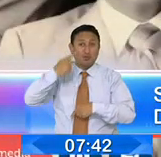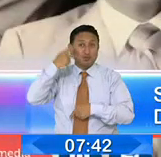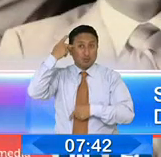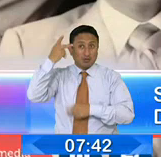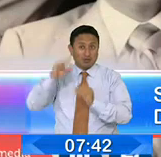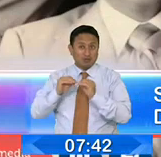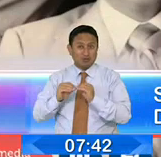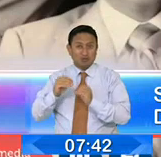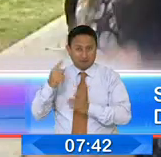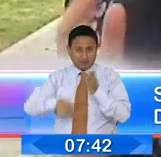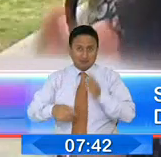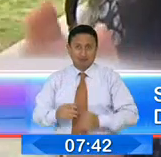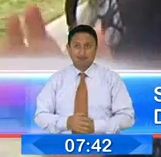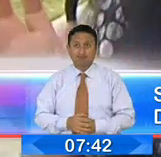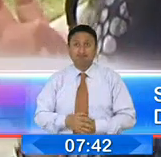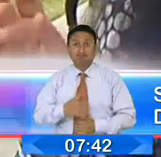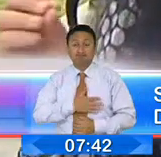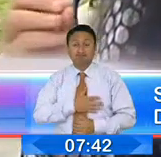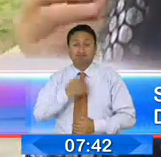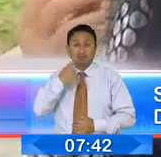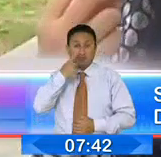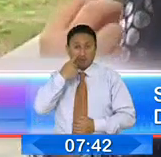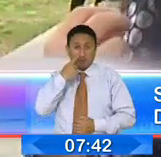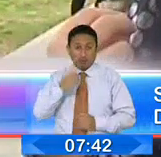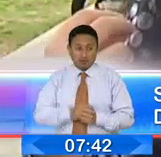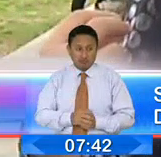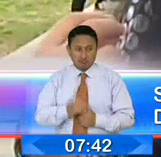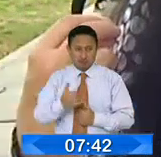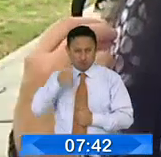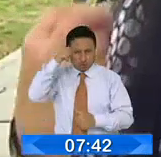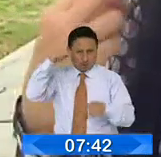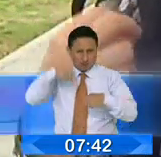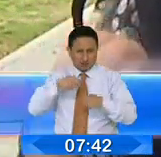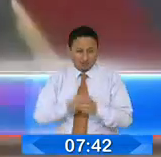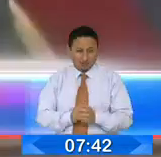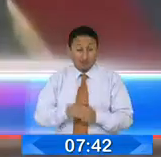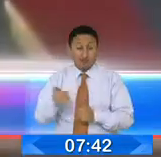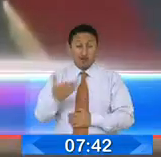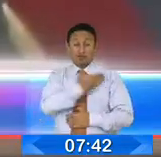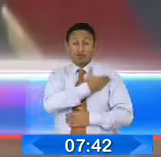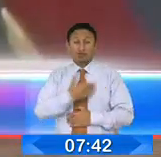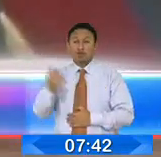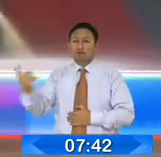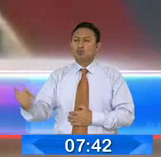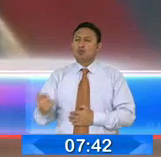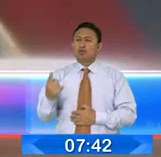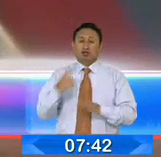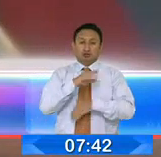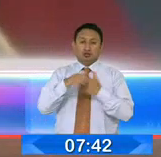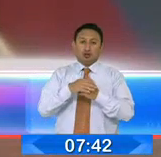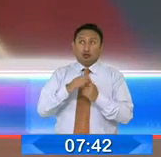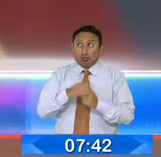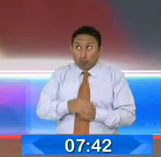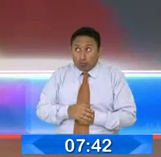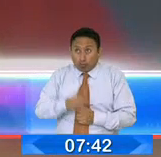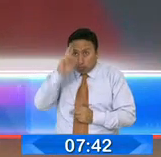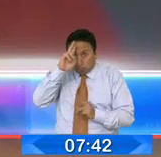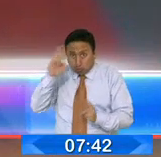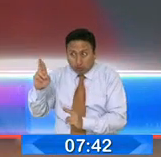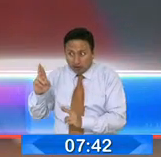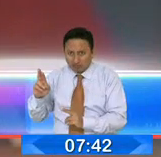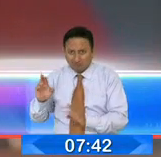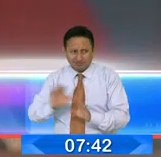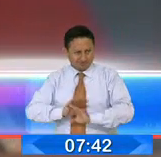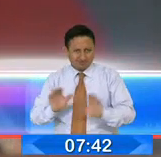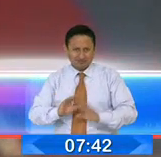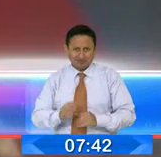sus progenitores. Mi papá, y lo recuerdo mucho, el ser presidente no implicaba que hubiera que rendirle pleitesía como